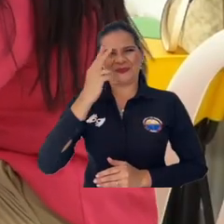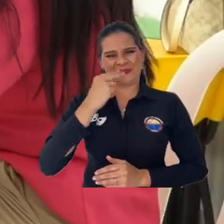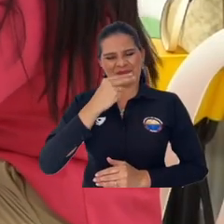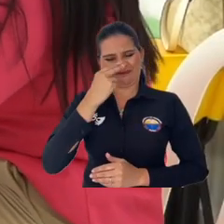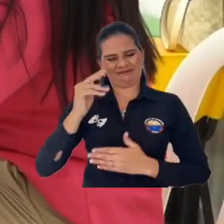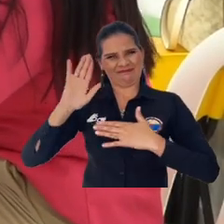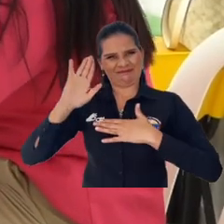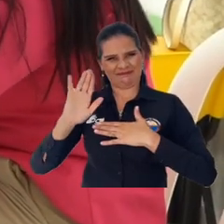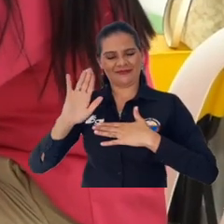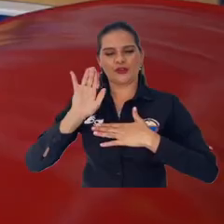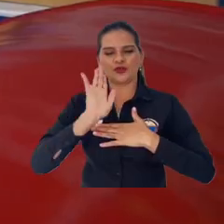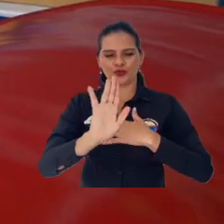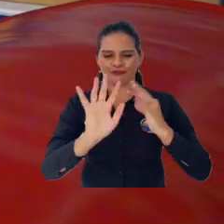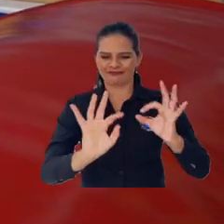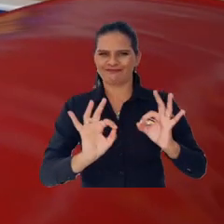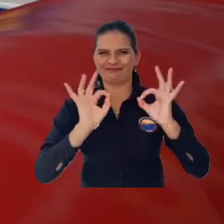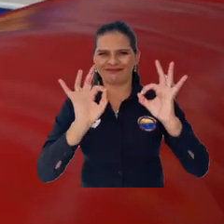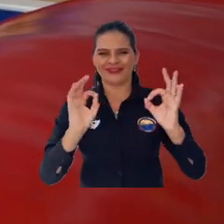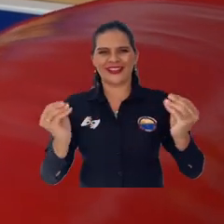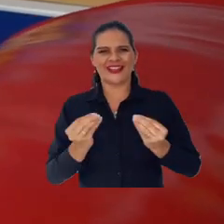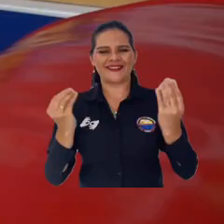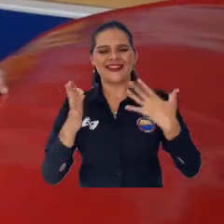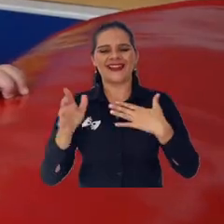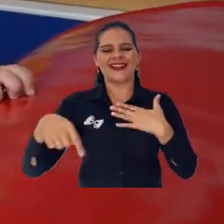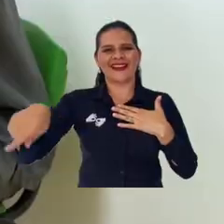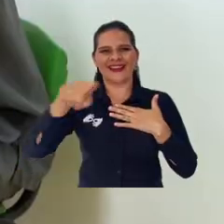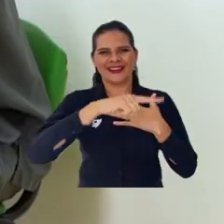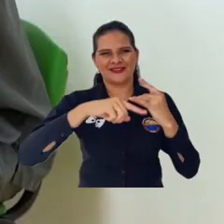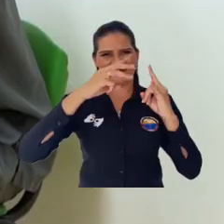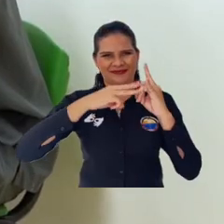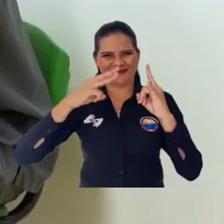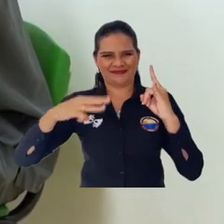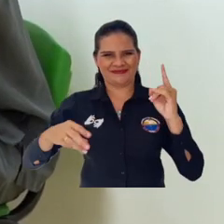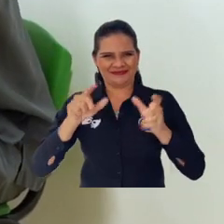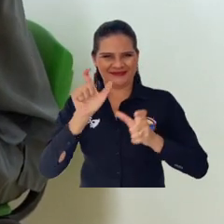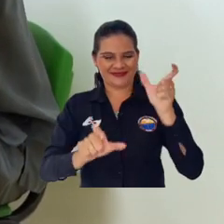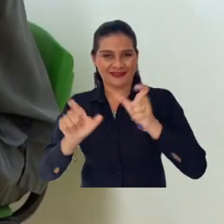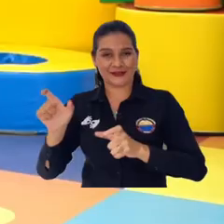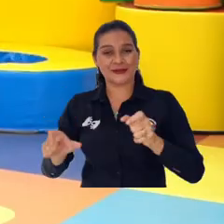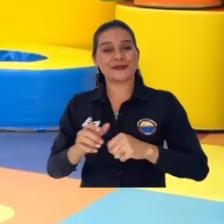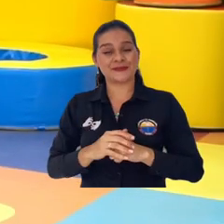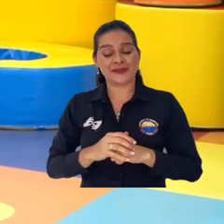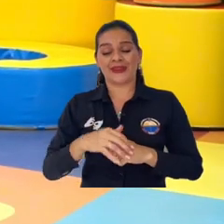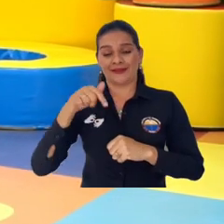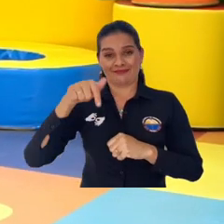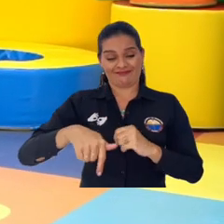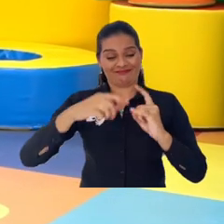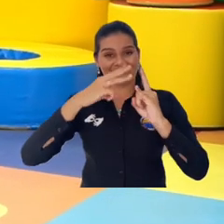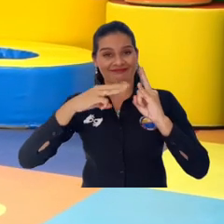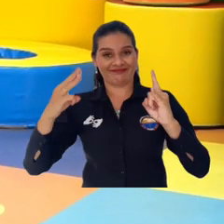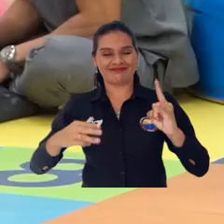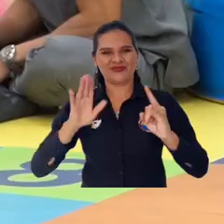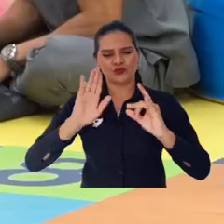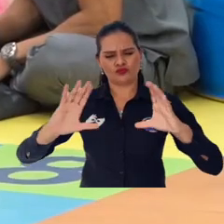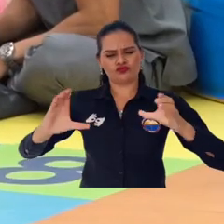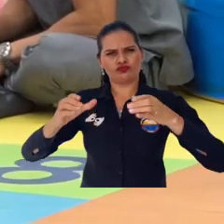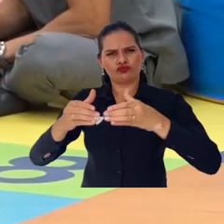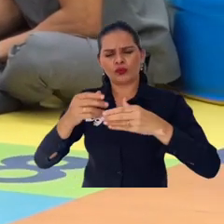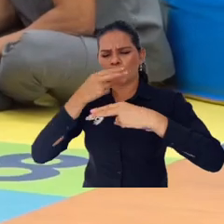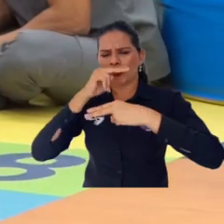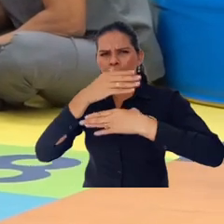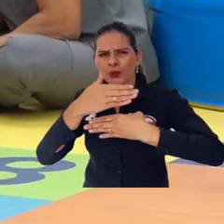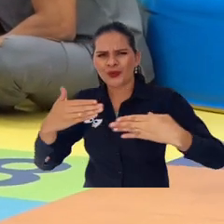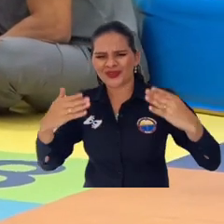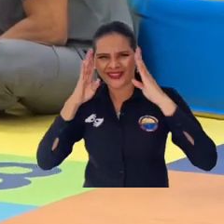Reafirmando su compromiso de mejorar la calidad de vida de la comunidad académica y en general, la Universidad del Magdalena, a través del Centro de Atención Integral a